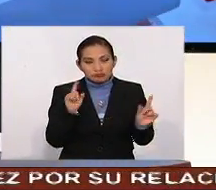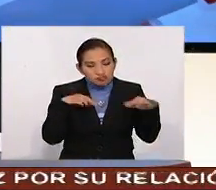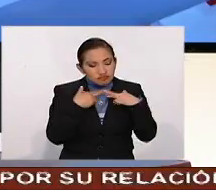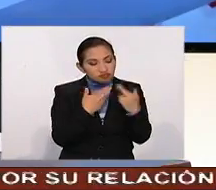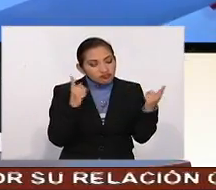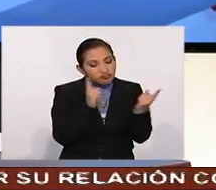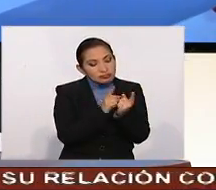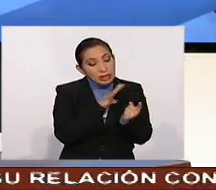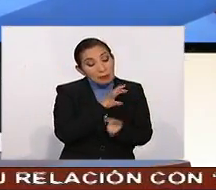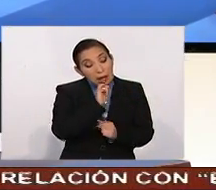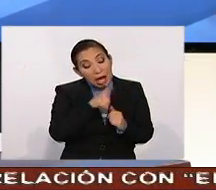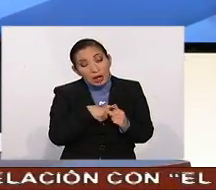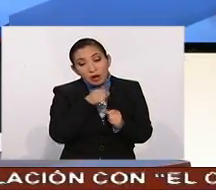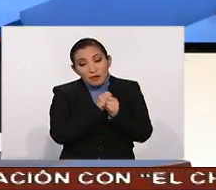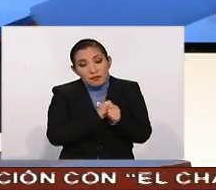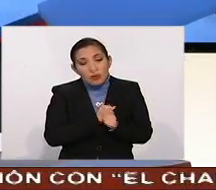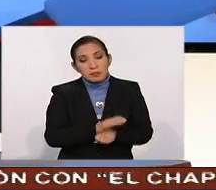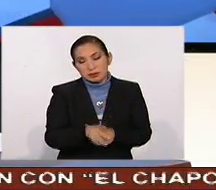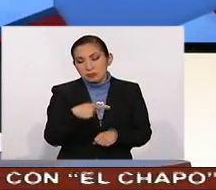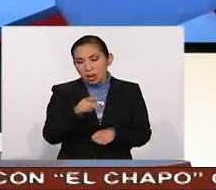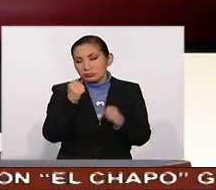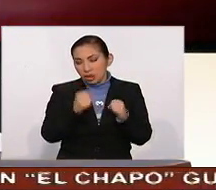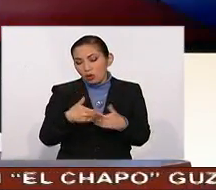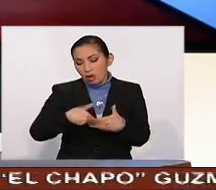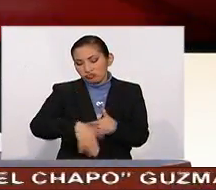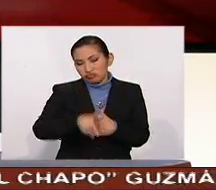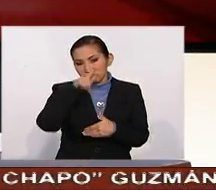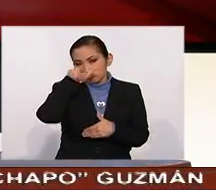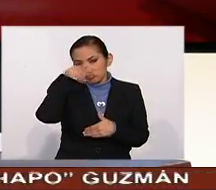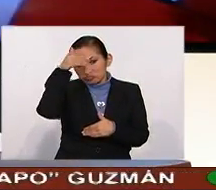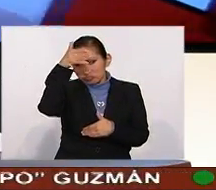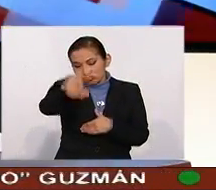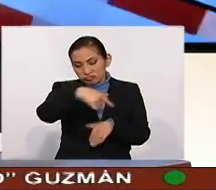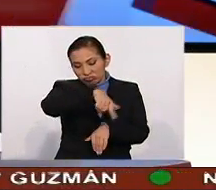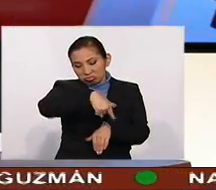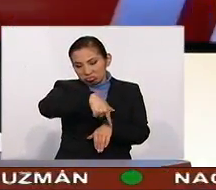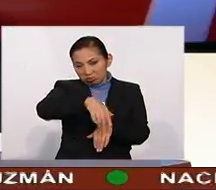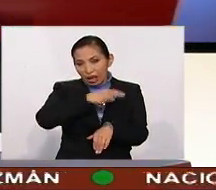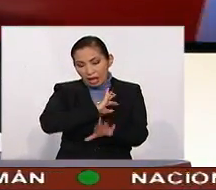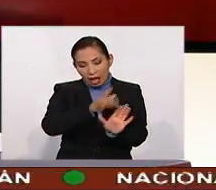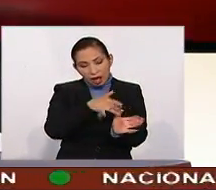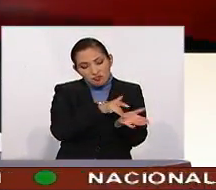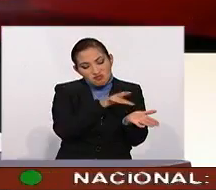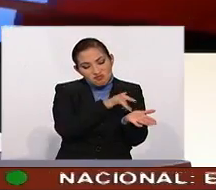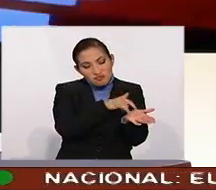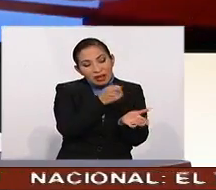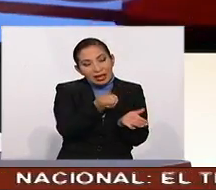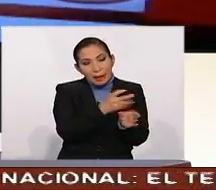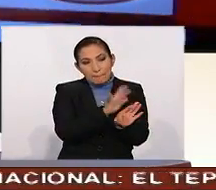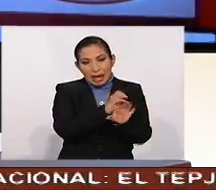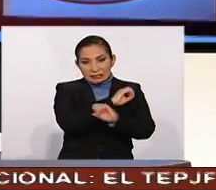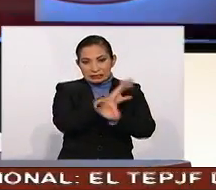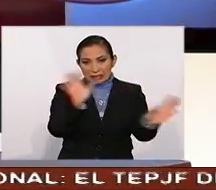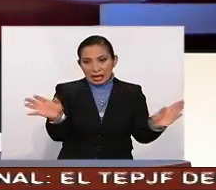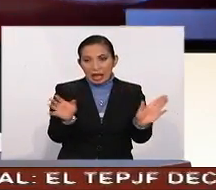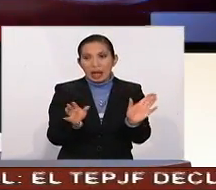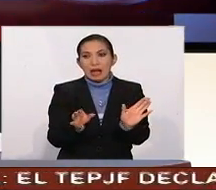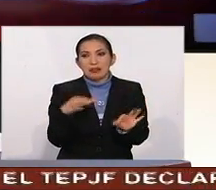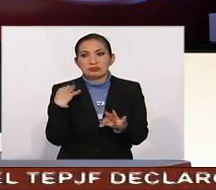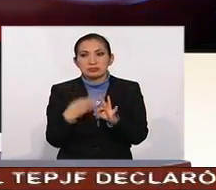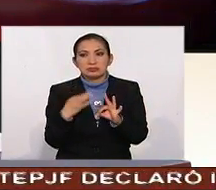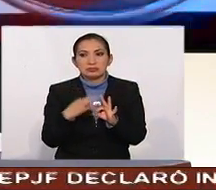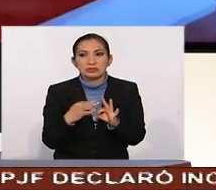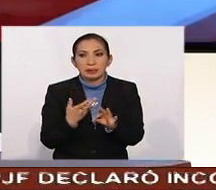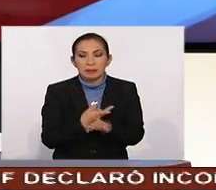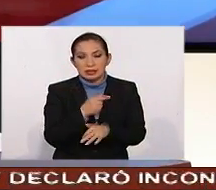Quería ver si había algún poco de información, pero seguramente a lo largo de las horas se estará presentando con mayor puntualidad